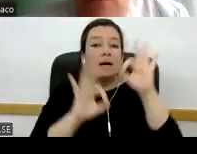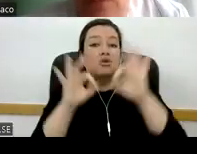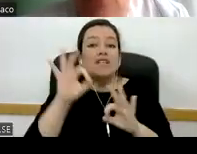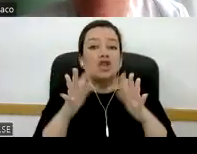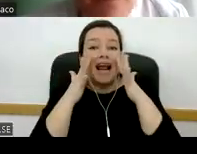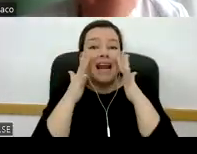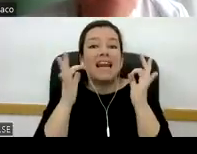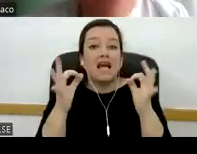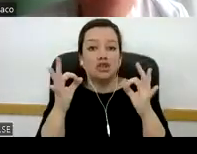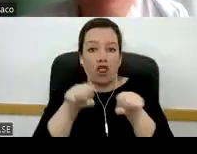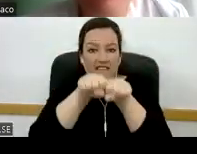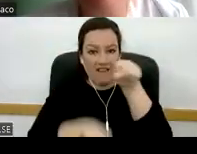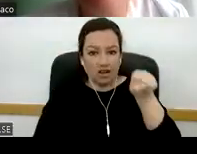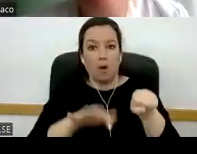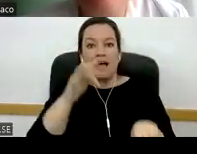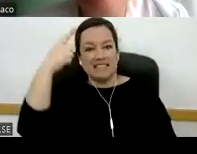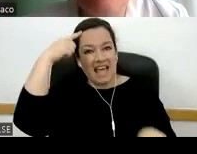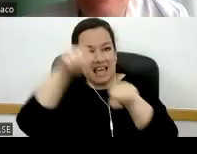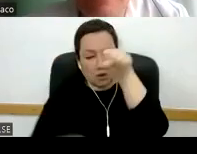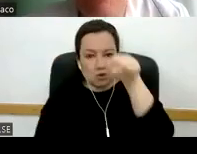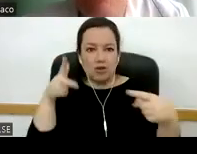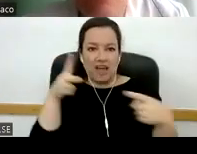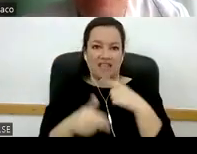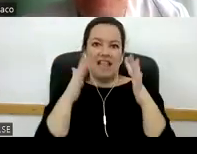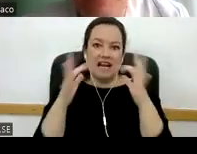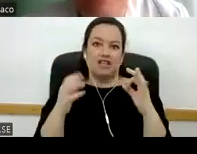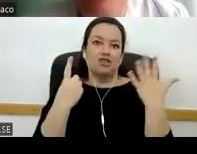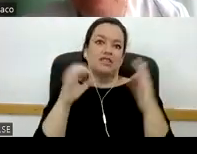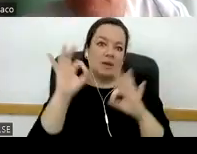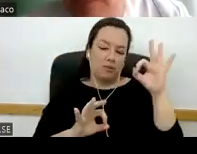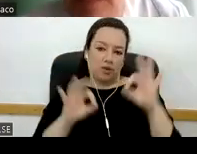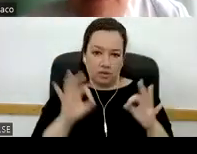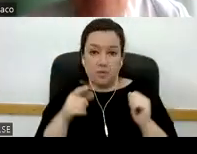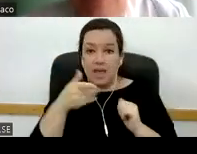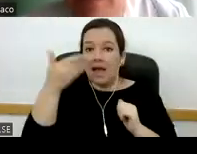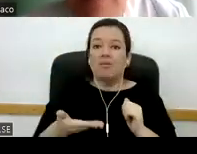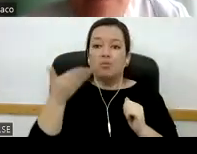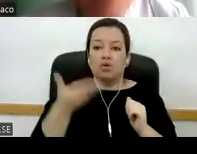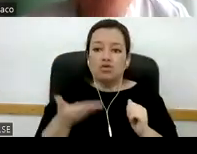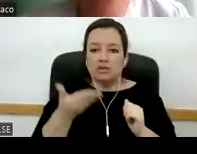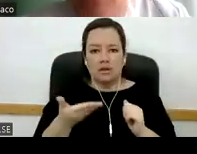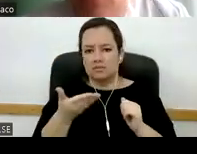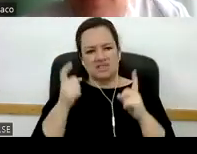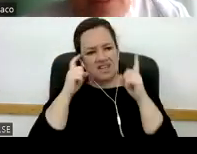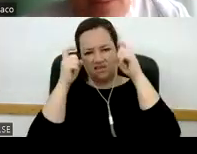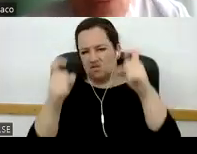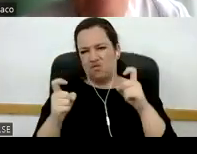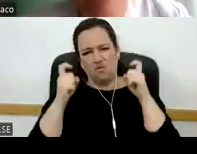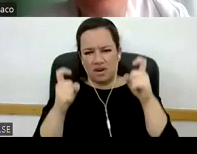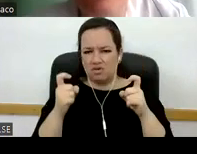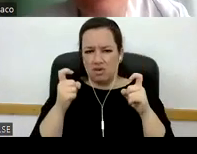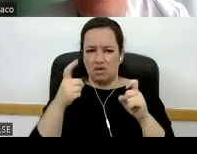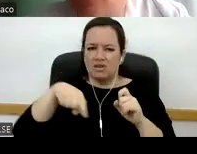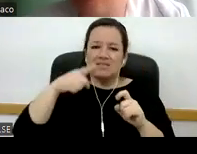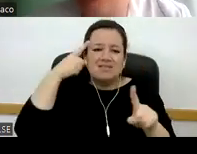cardiovascular. Por lo tanto, aquí también es importante pues, echar toda la carne en el asador. Nos interesa mucho bajar